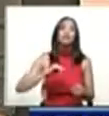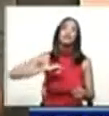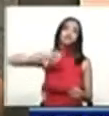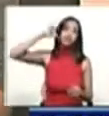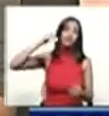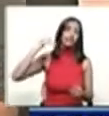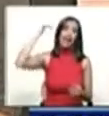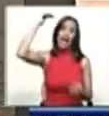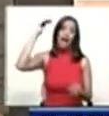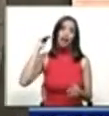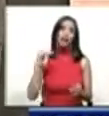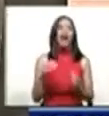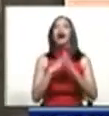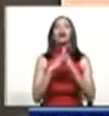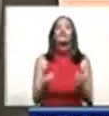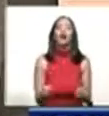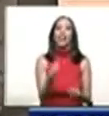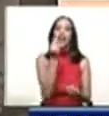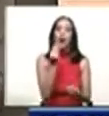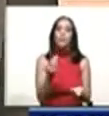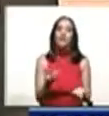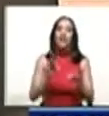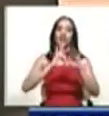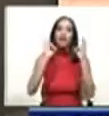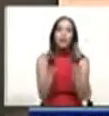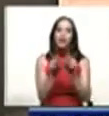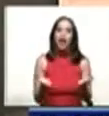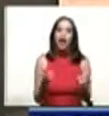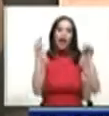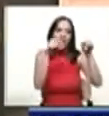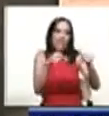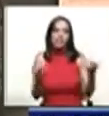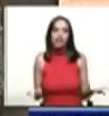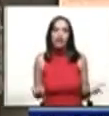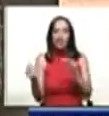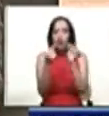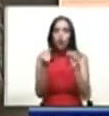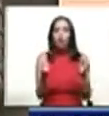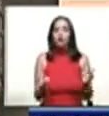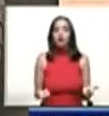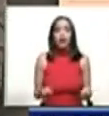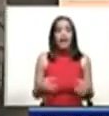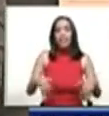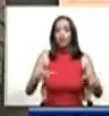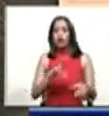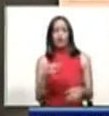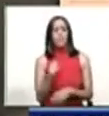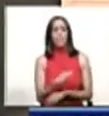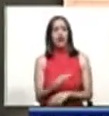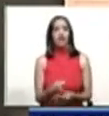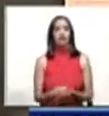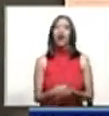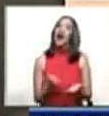canasta básica. A toda la canasta básica familiar. Ahí está la discusión. El rico no paga. El rico no paga. Bueno, cuando llegó Macri, en